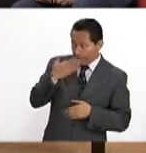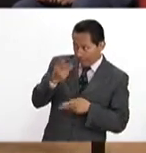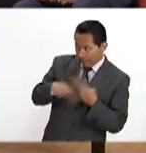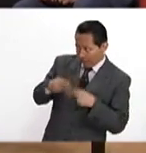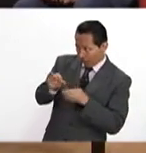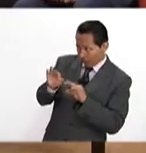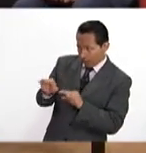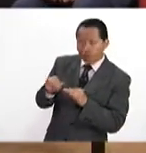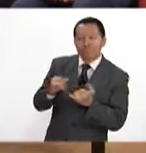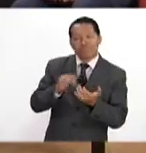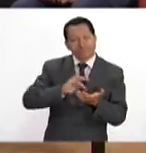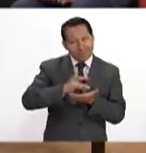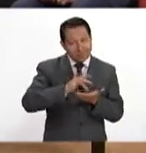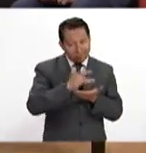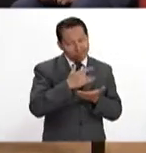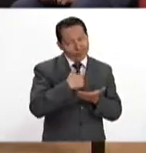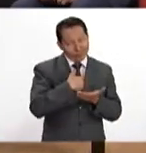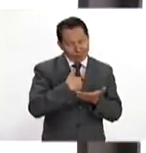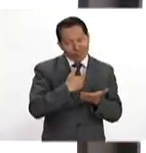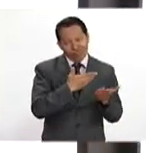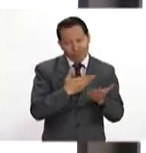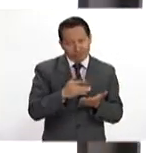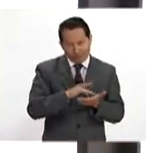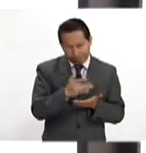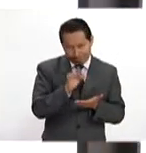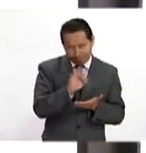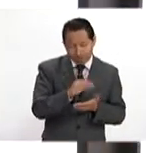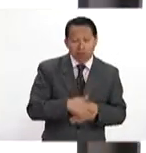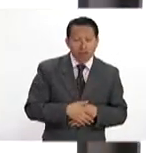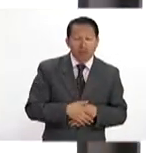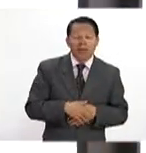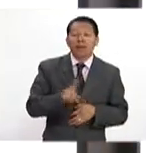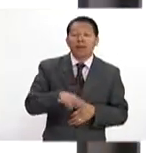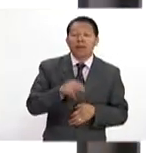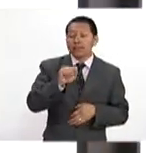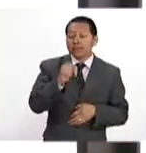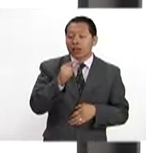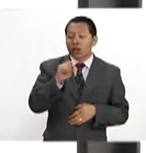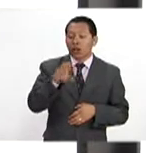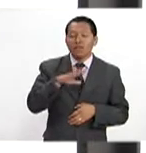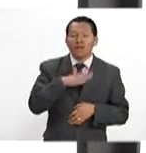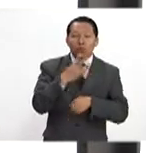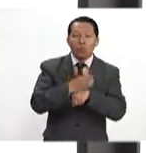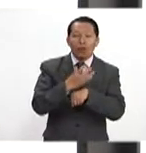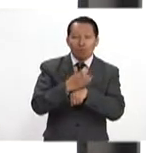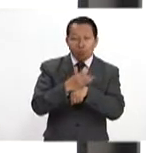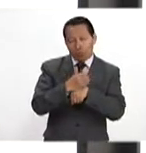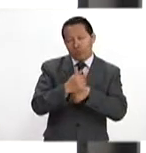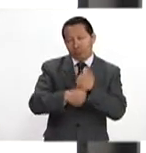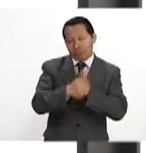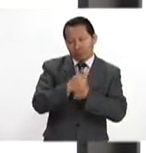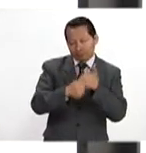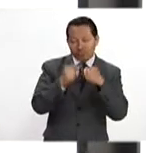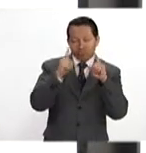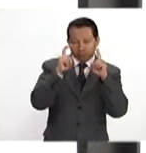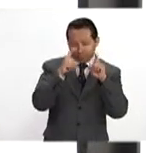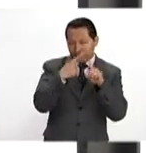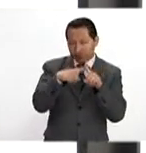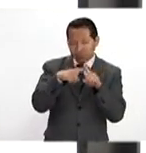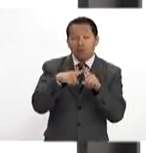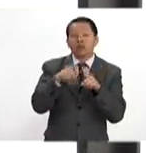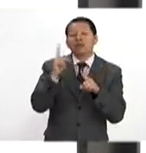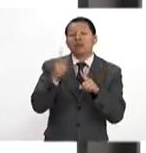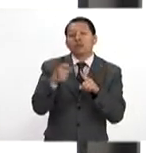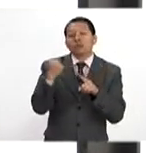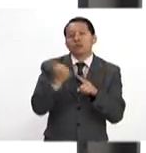recibirnos nuevamente. Efectivamente, nosotros estamos muy contentos en la Secretaría de Gobernación. Es la 4ª edición del concurso y, por